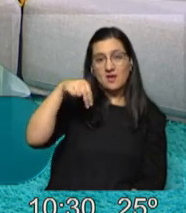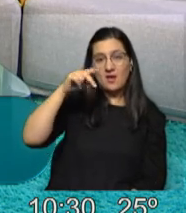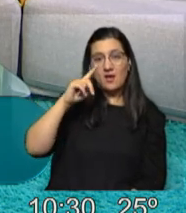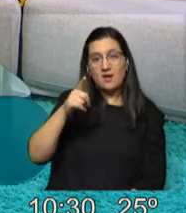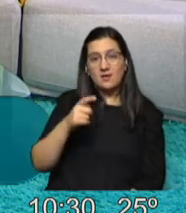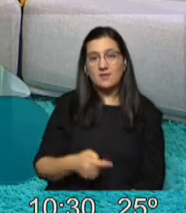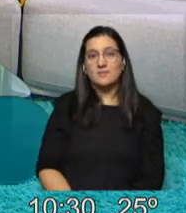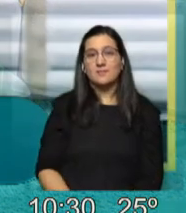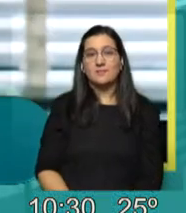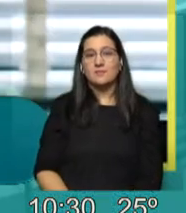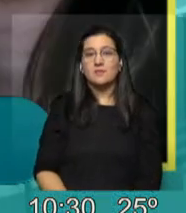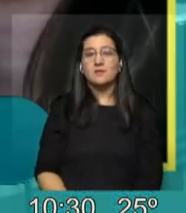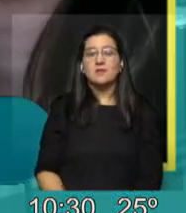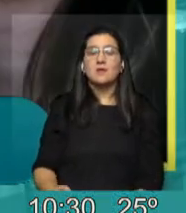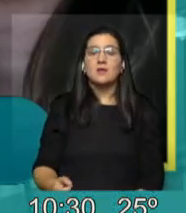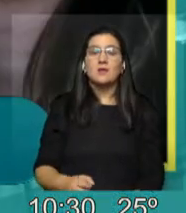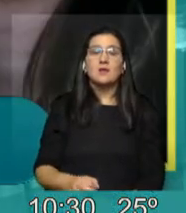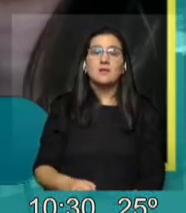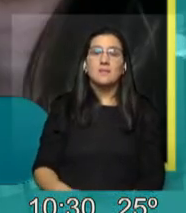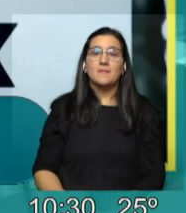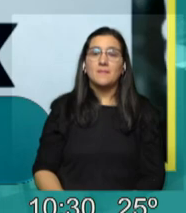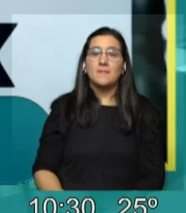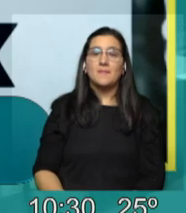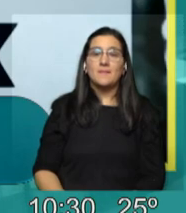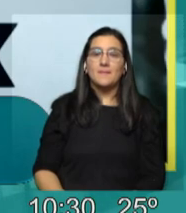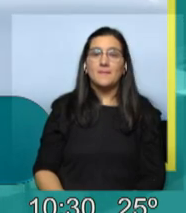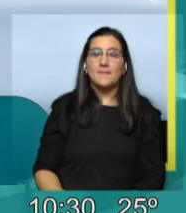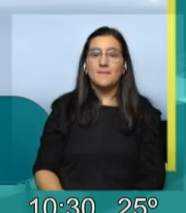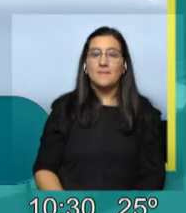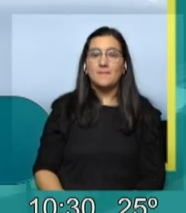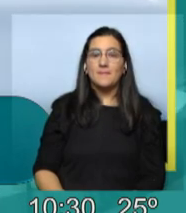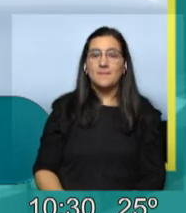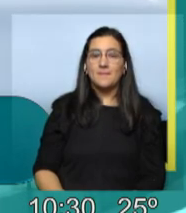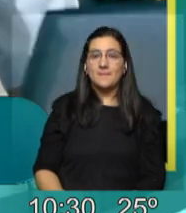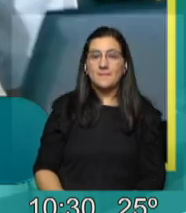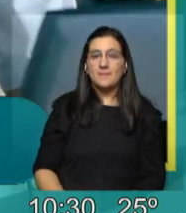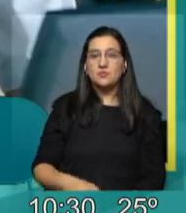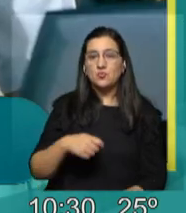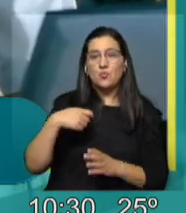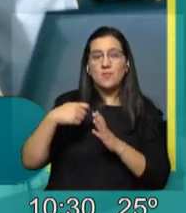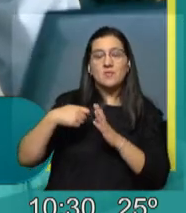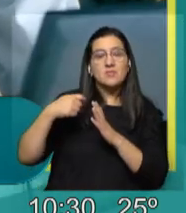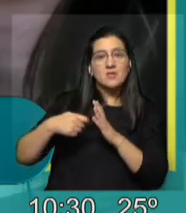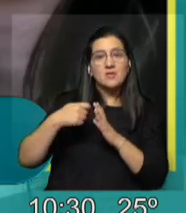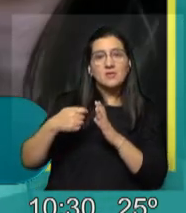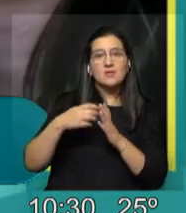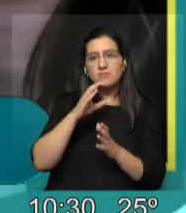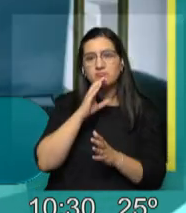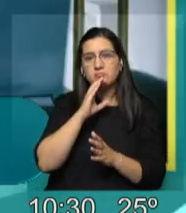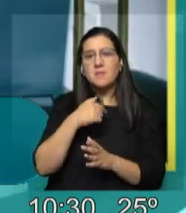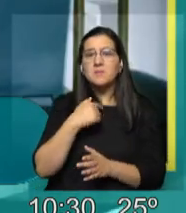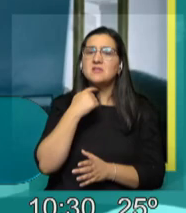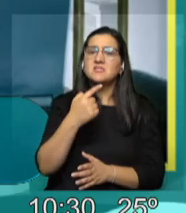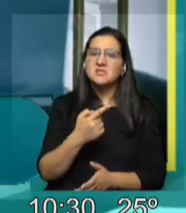la increíble vida de Walter Mitty, dirigida y actuada por Ben Stiller, gran comediante, gran. A mí me